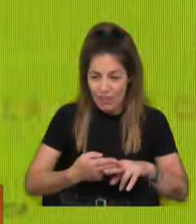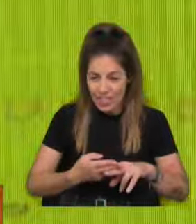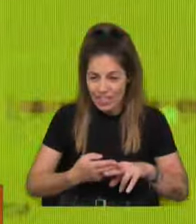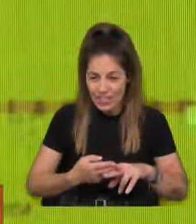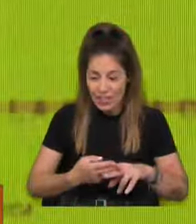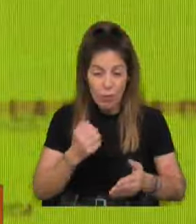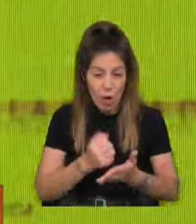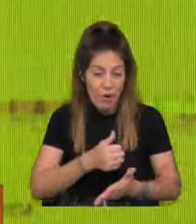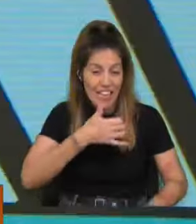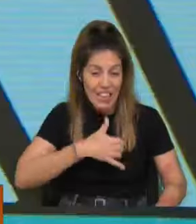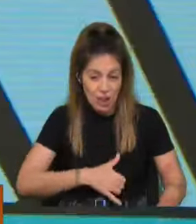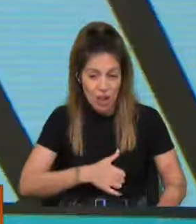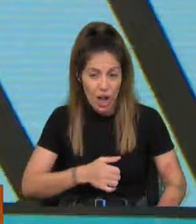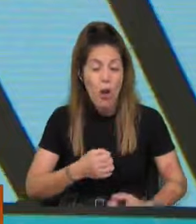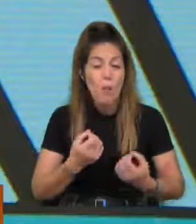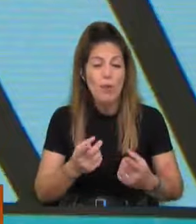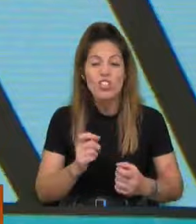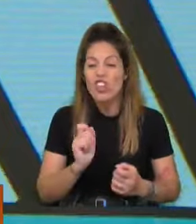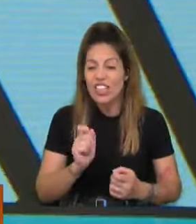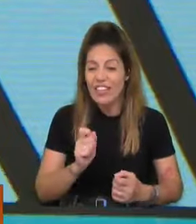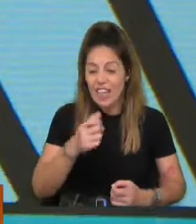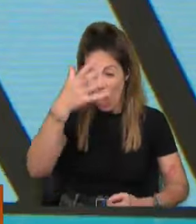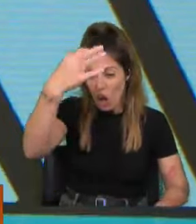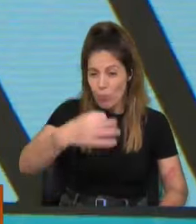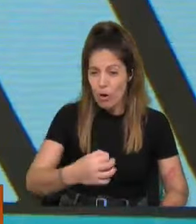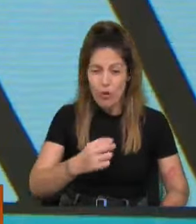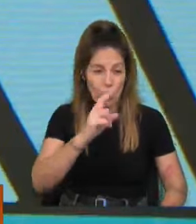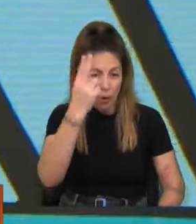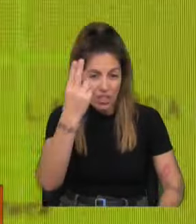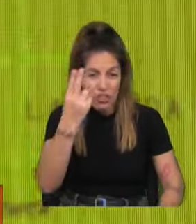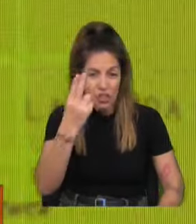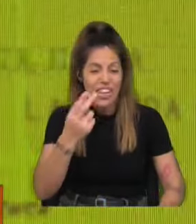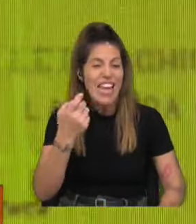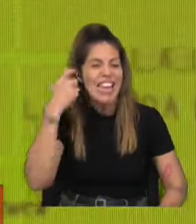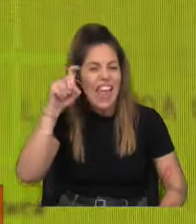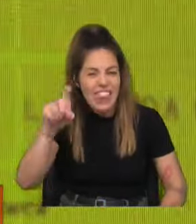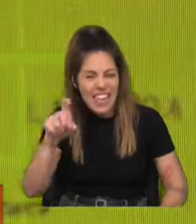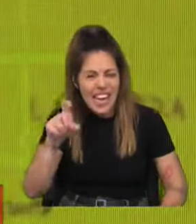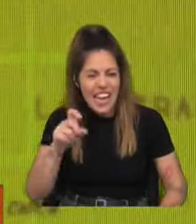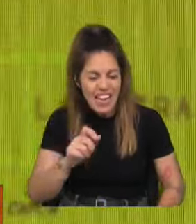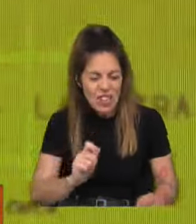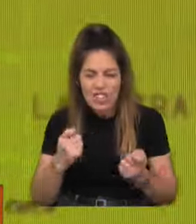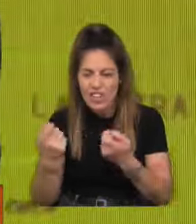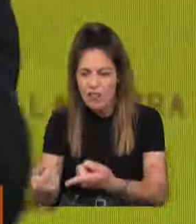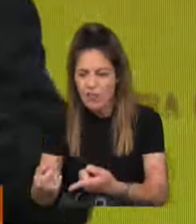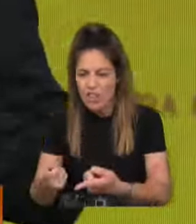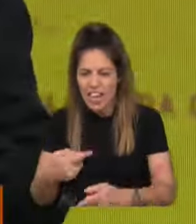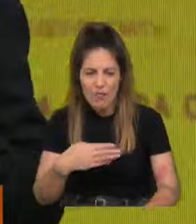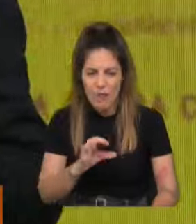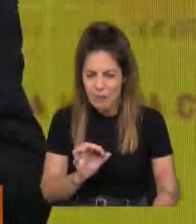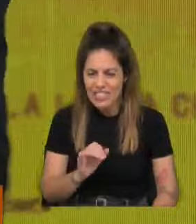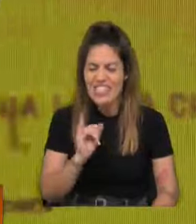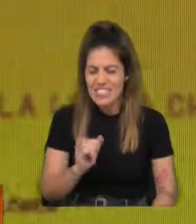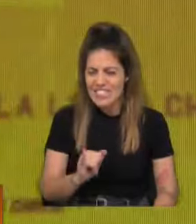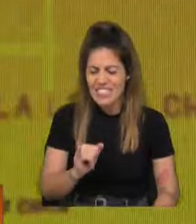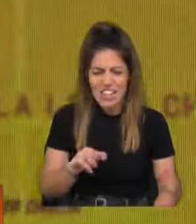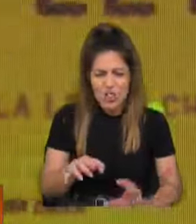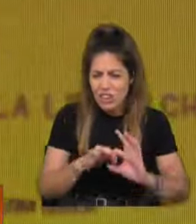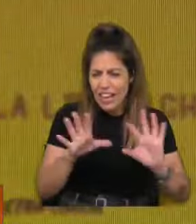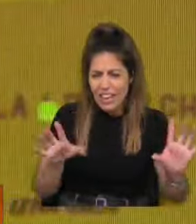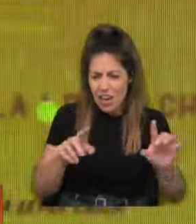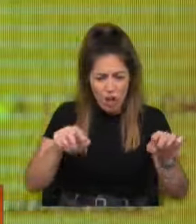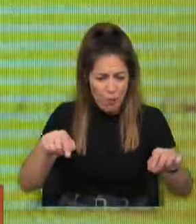pueblo uruguayo y la idea es que dinero se transfiere al bps eso está establecido con toda nitidez en la papeleta y hay que recordar lo siguiente porque esto es muy